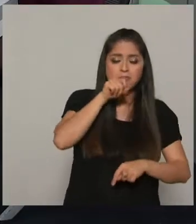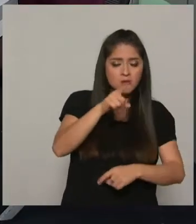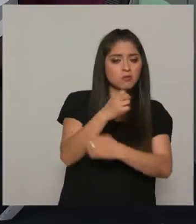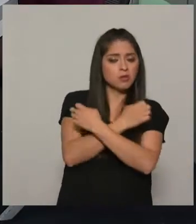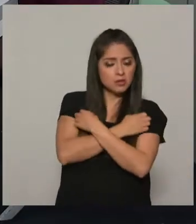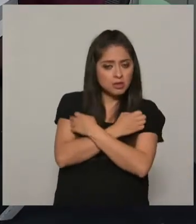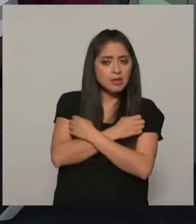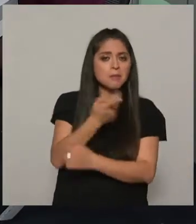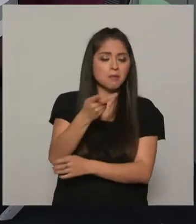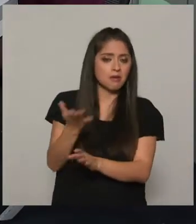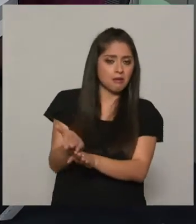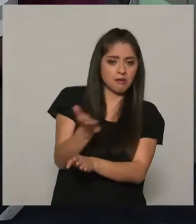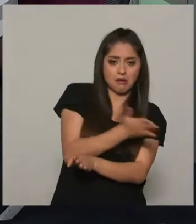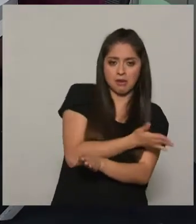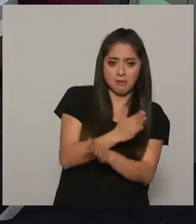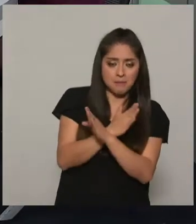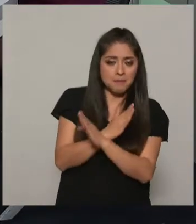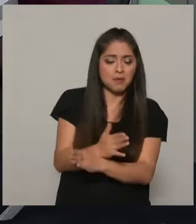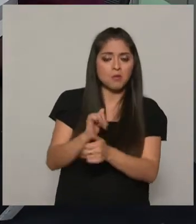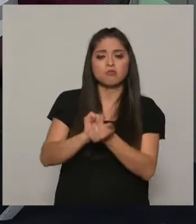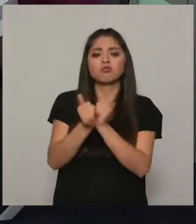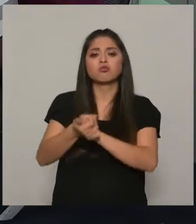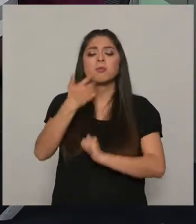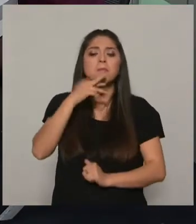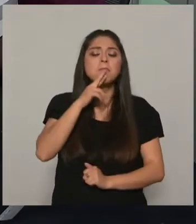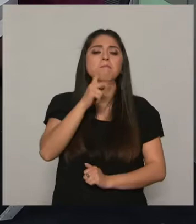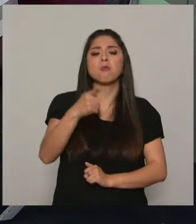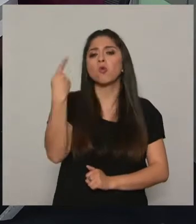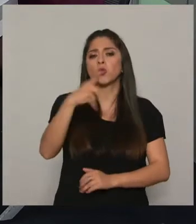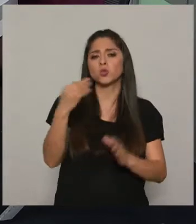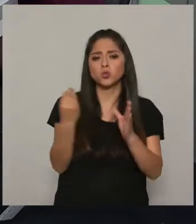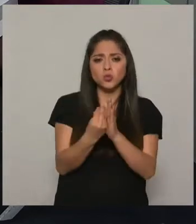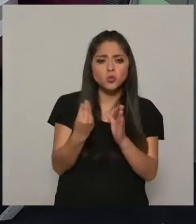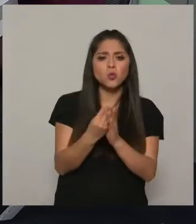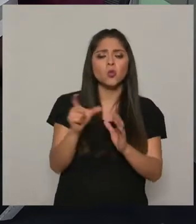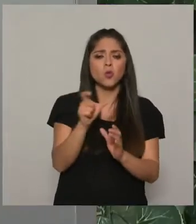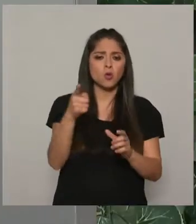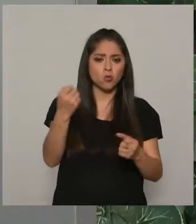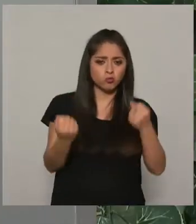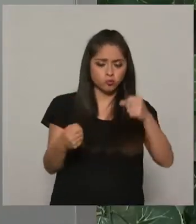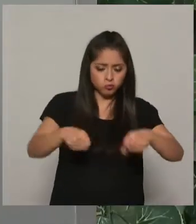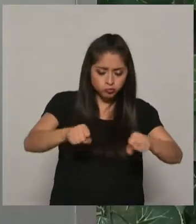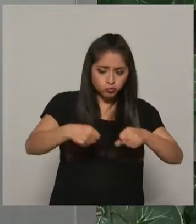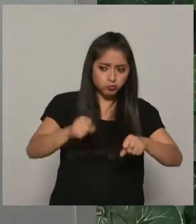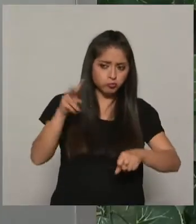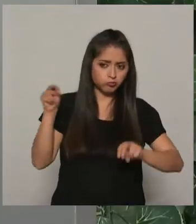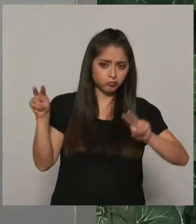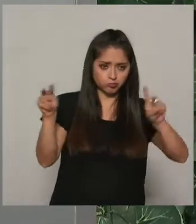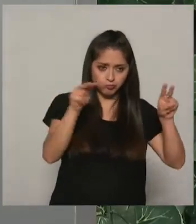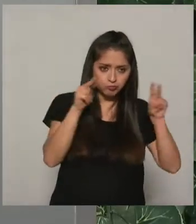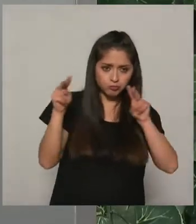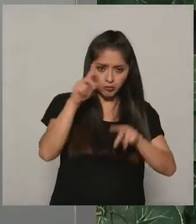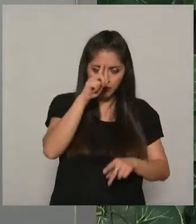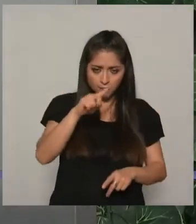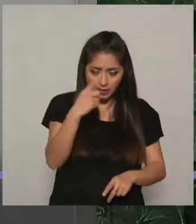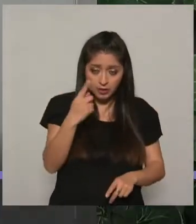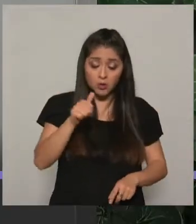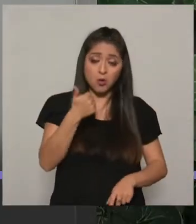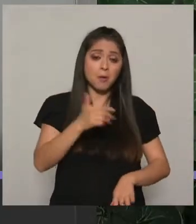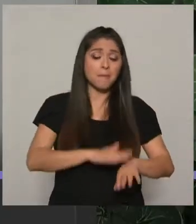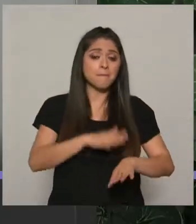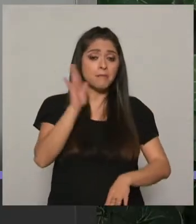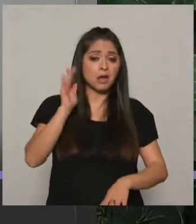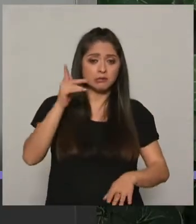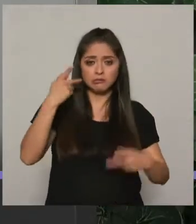creemos que la prevención se hace a través de buenos cursos, de incrementar la pericia al momento de conducir una motocicleta, y queremos tener más usuarios más seguros,